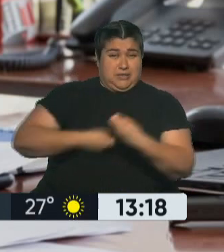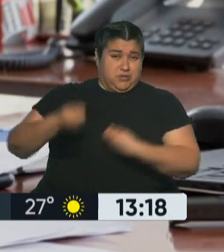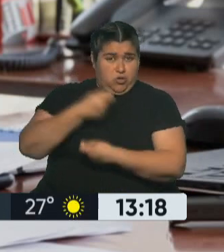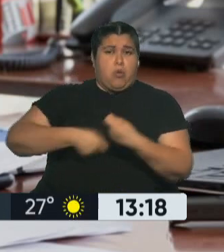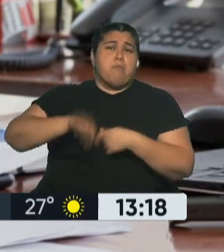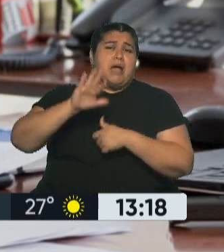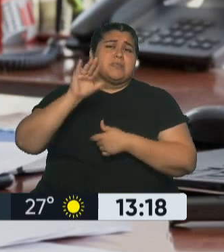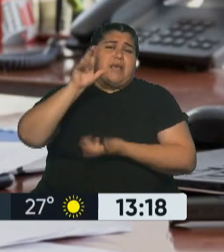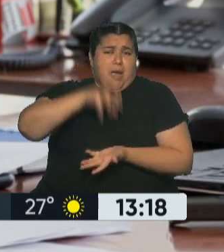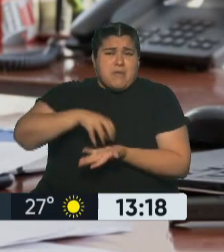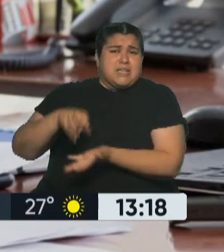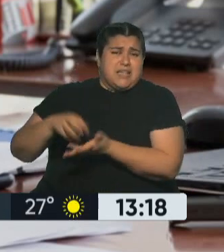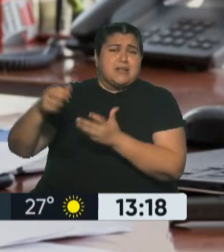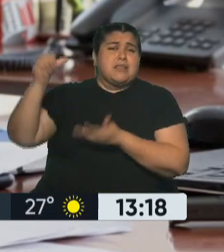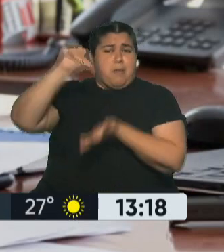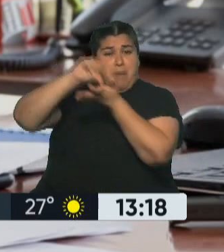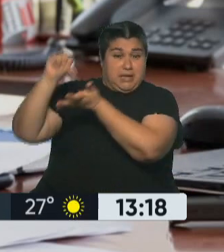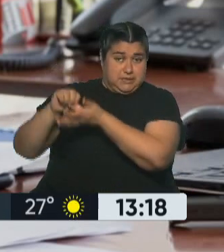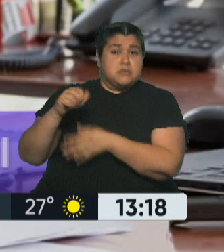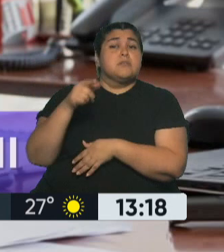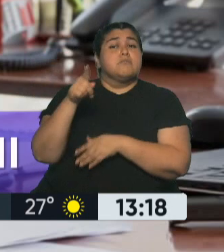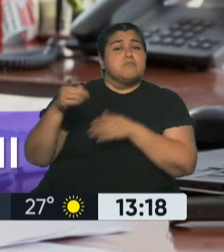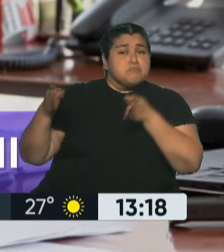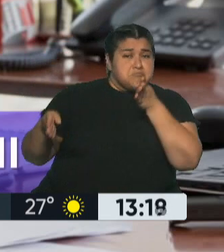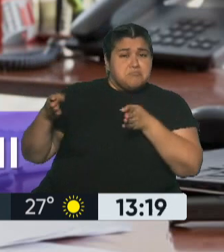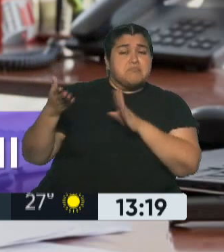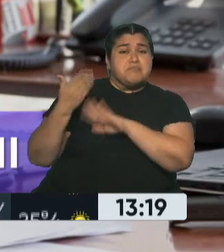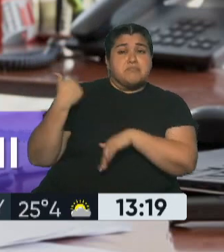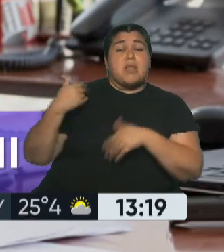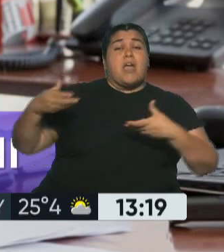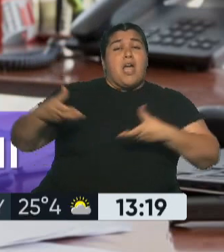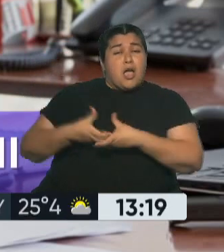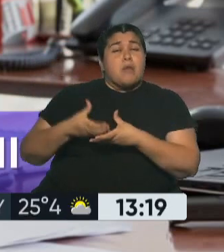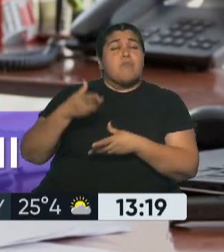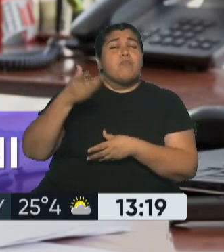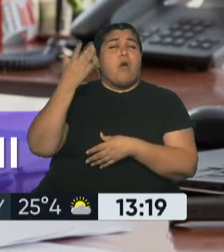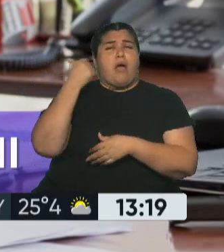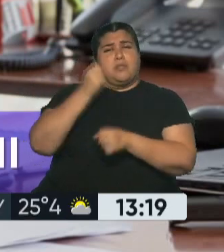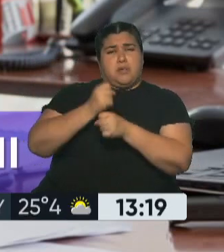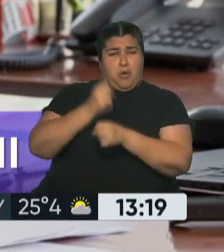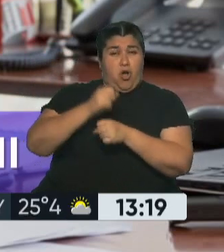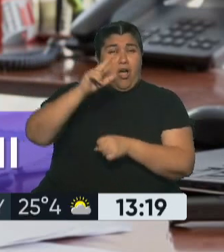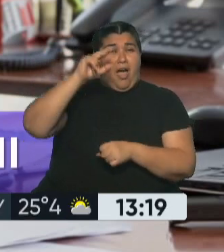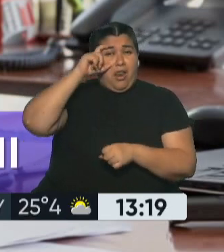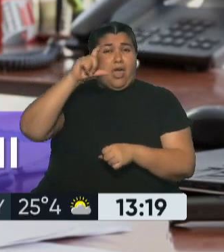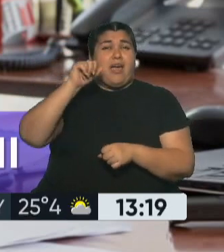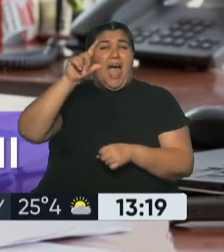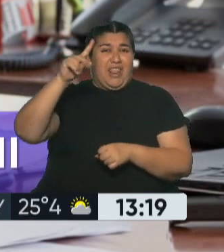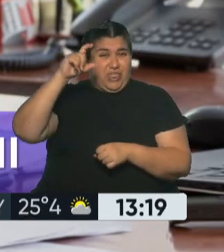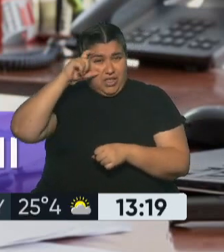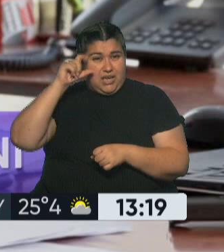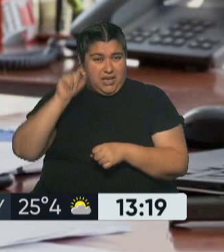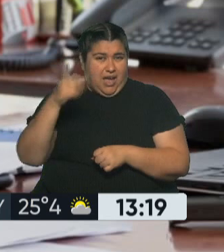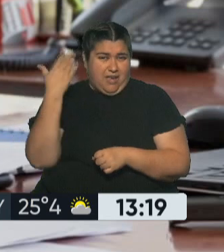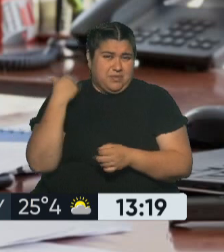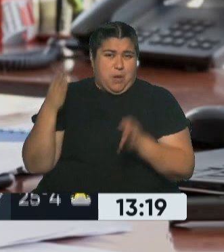internacionales es un hombre de la gestión desde la época de recalde de Marano recalde es decir su nombre de la gestión que venía hasta ahora